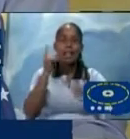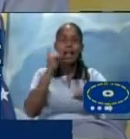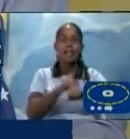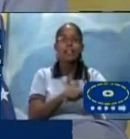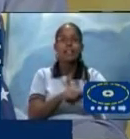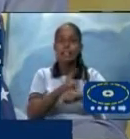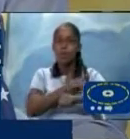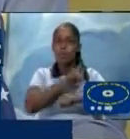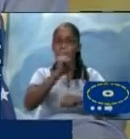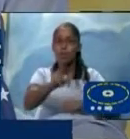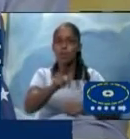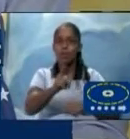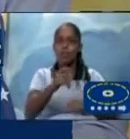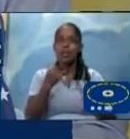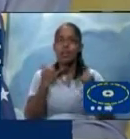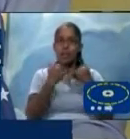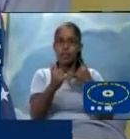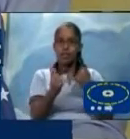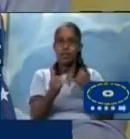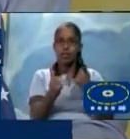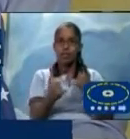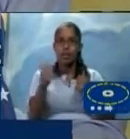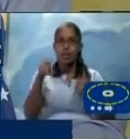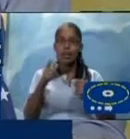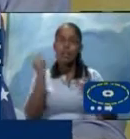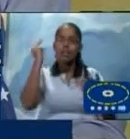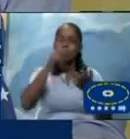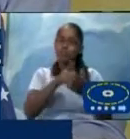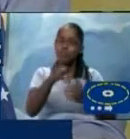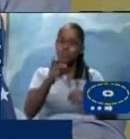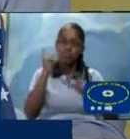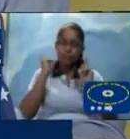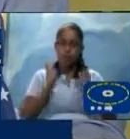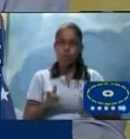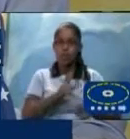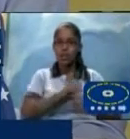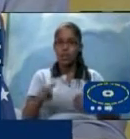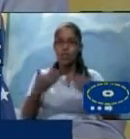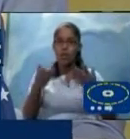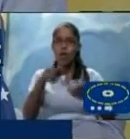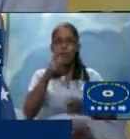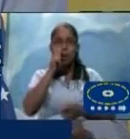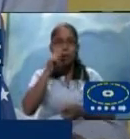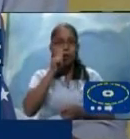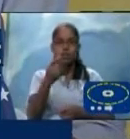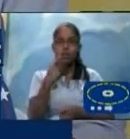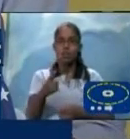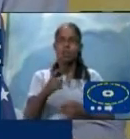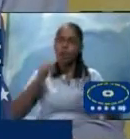tiempo del fin. Esta fue la orden que le dio este varón. Le dijo,